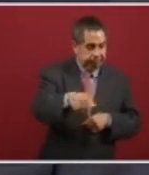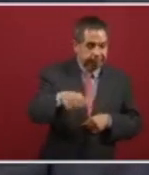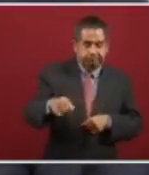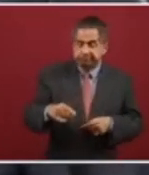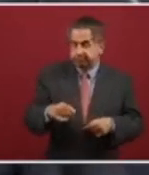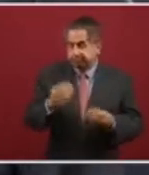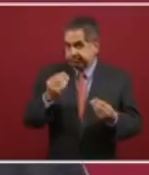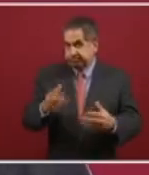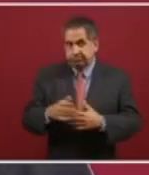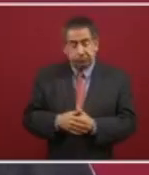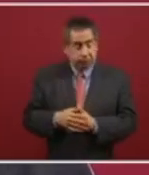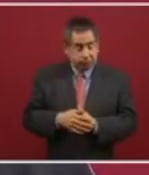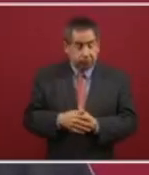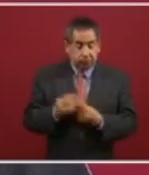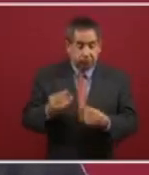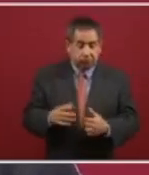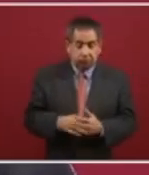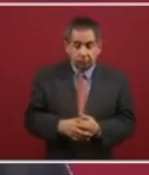una cosa